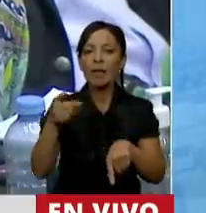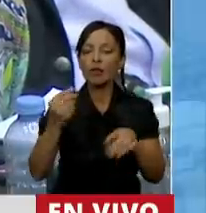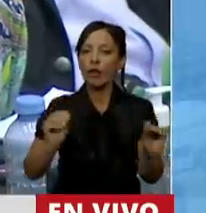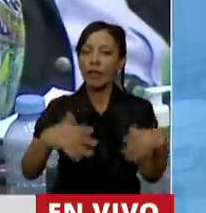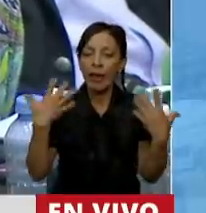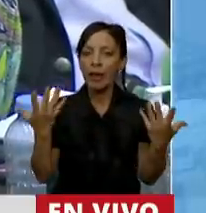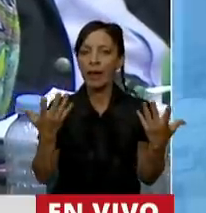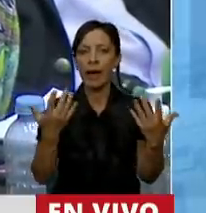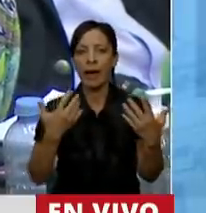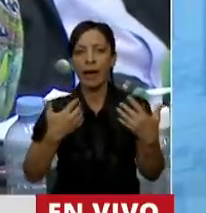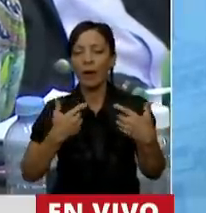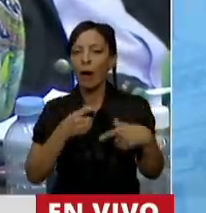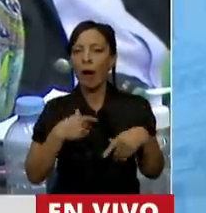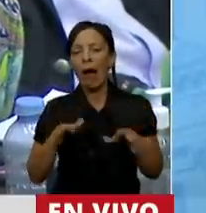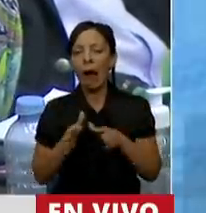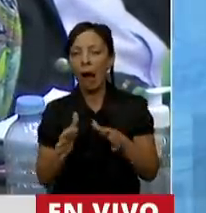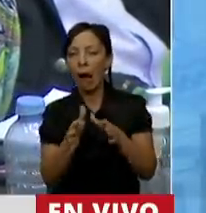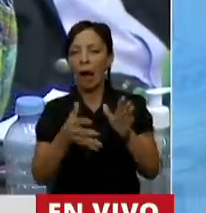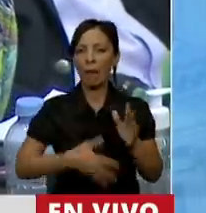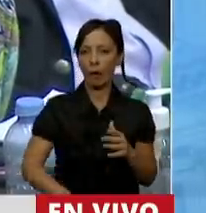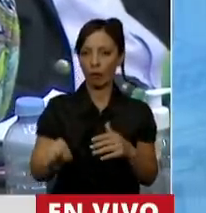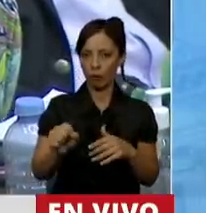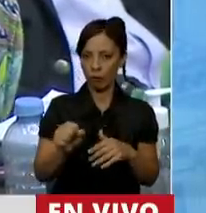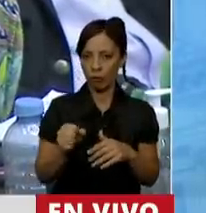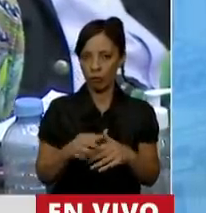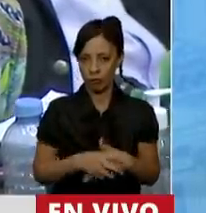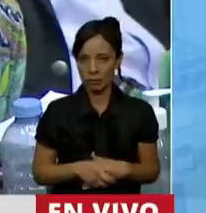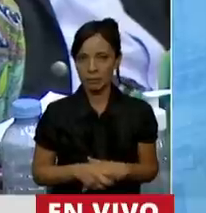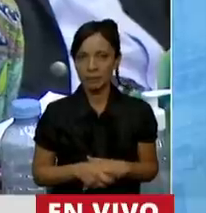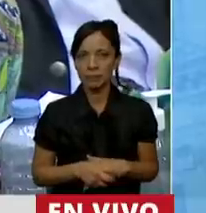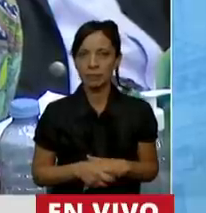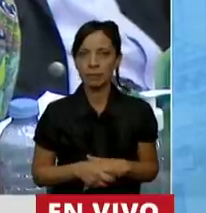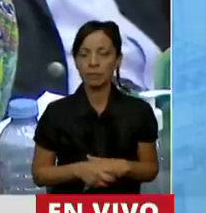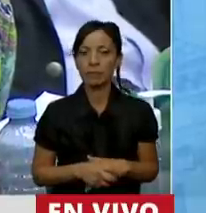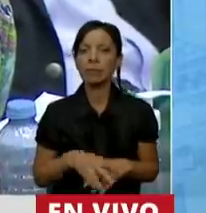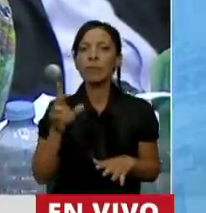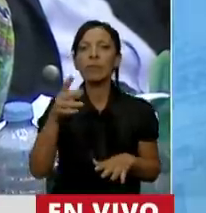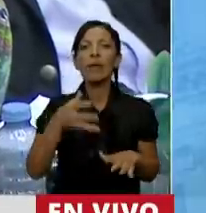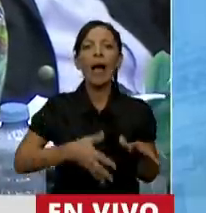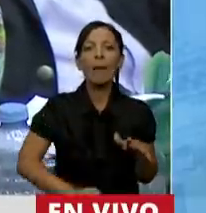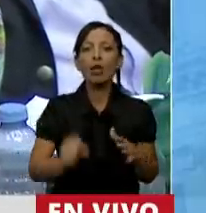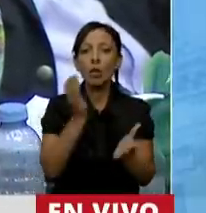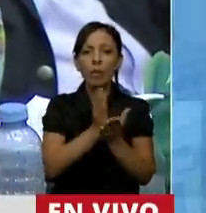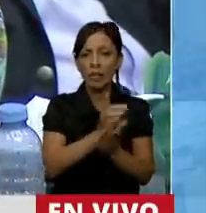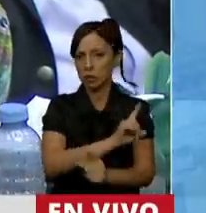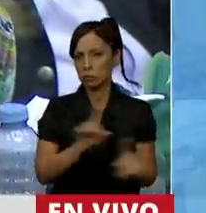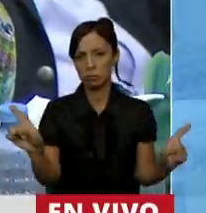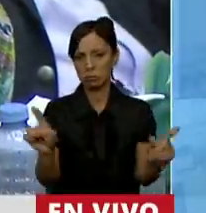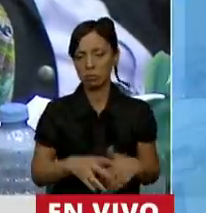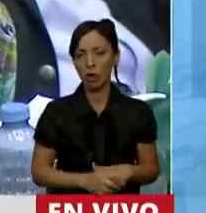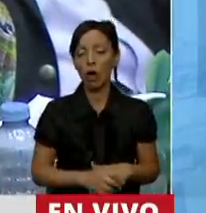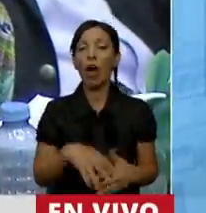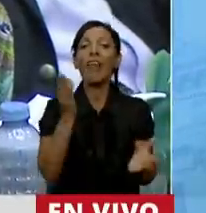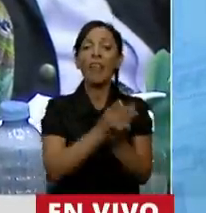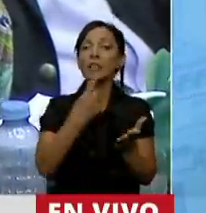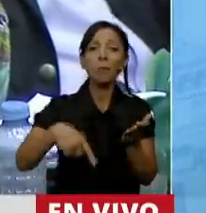están empujando al aborto. Sí, la están empujando al aborto. El aborto no es un derecho. Derecho es tener un empleo